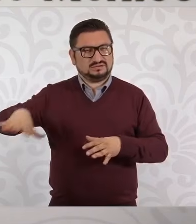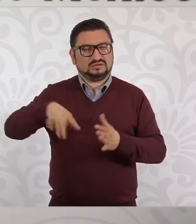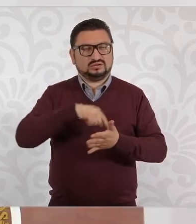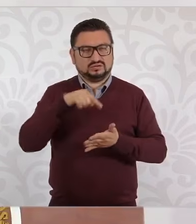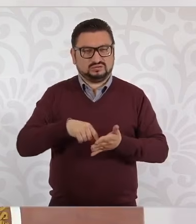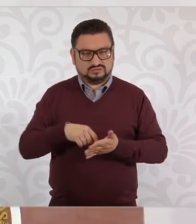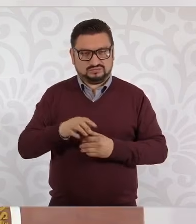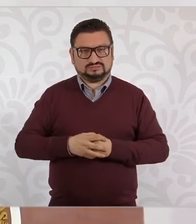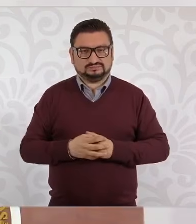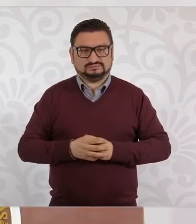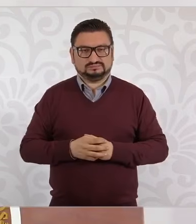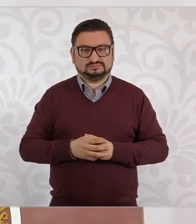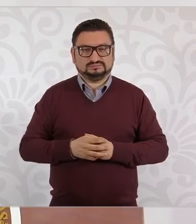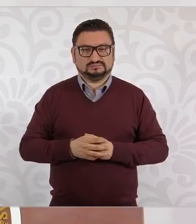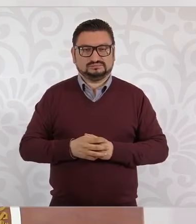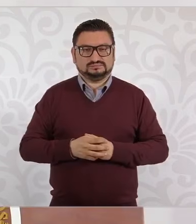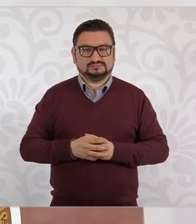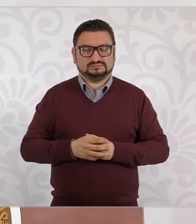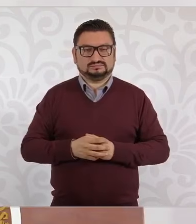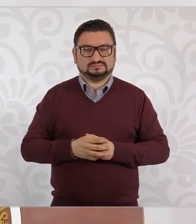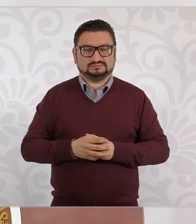del planeta.